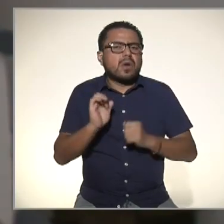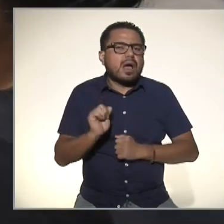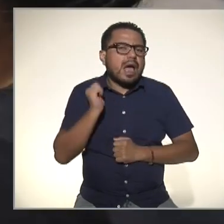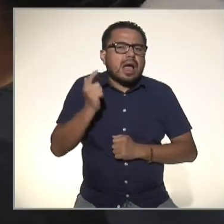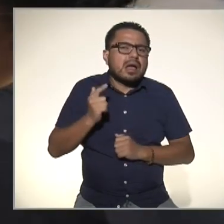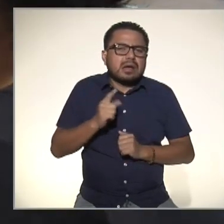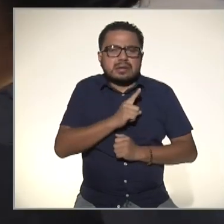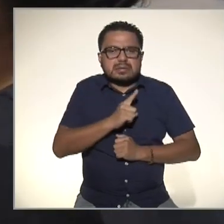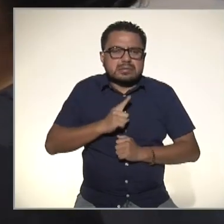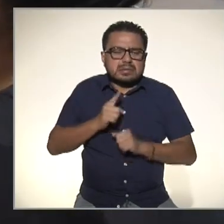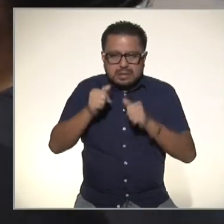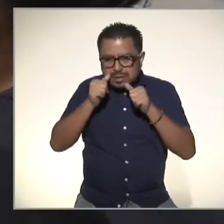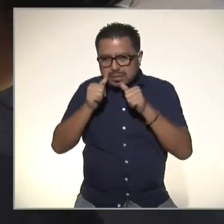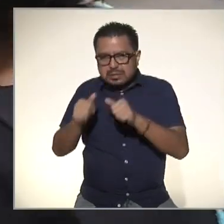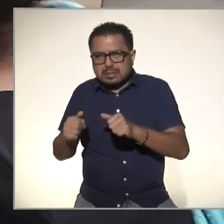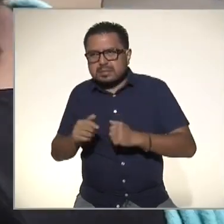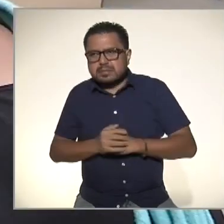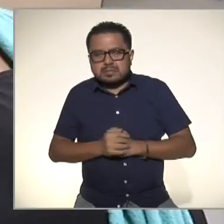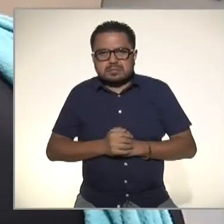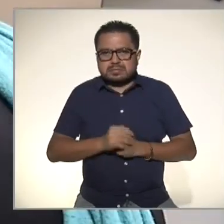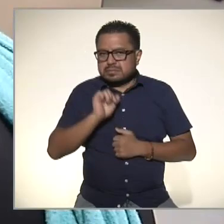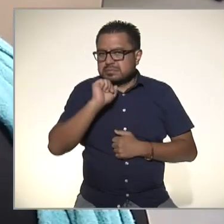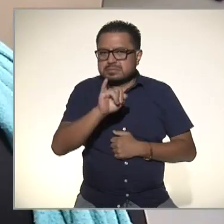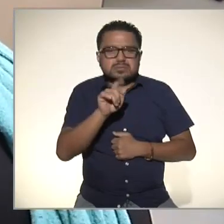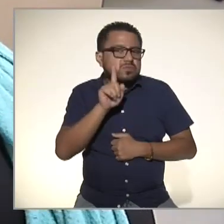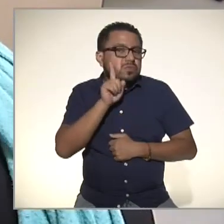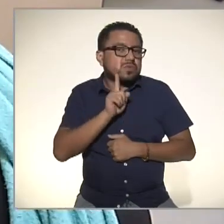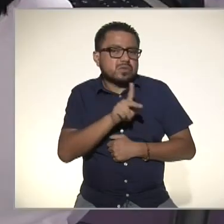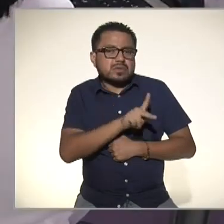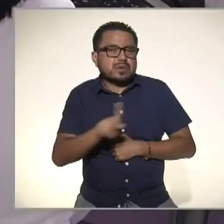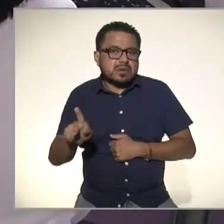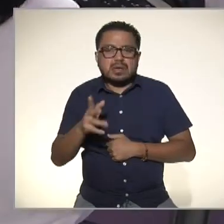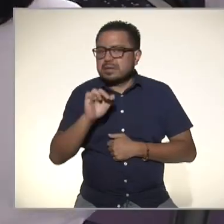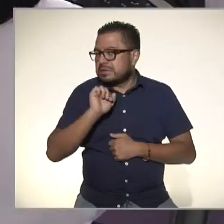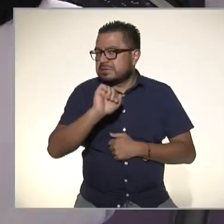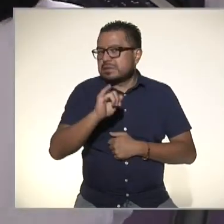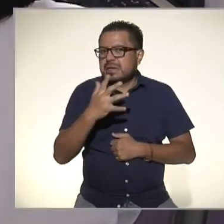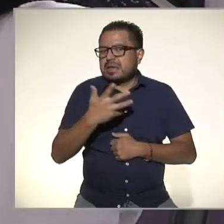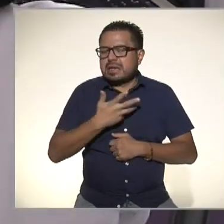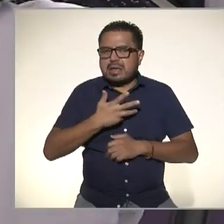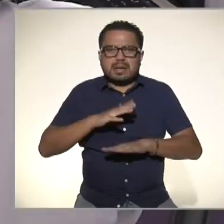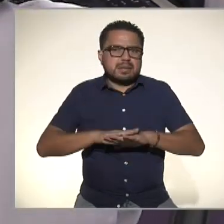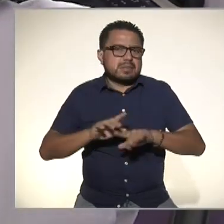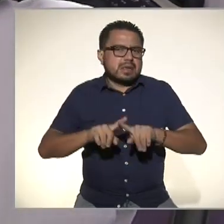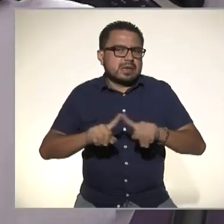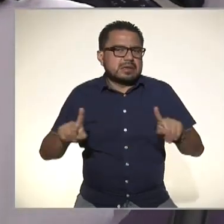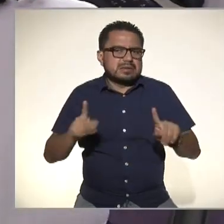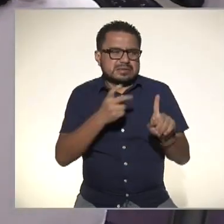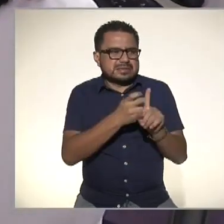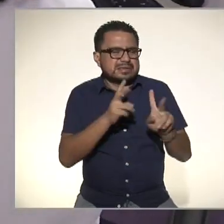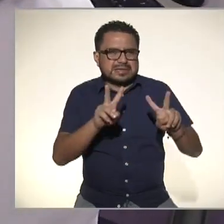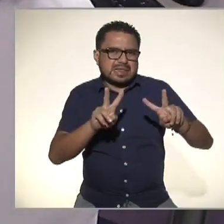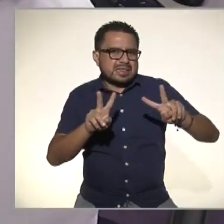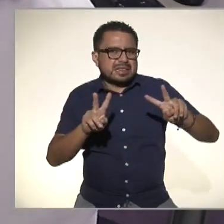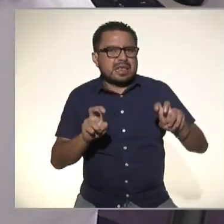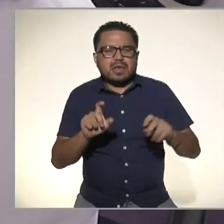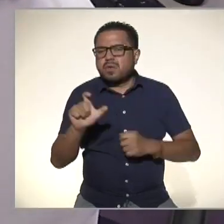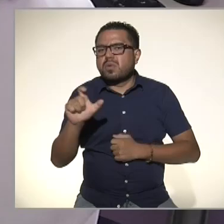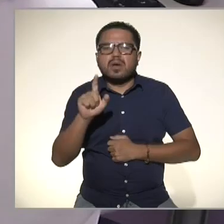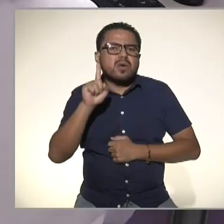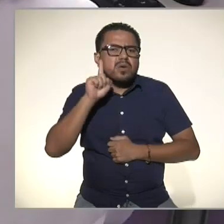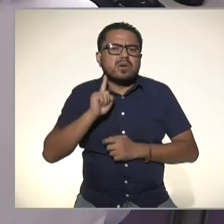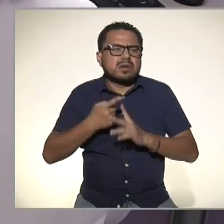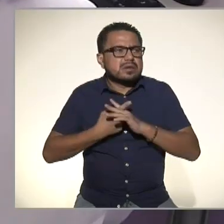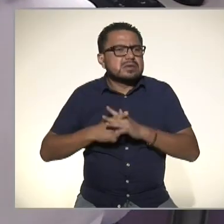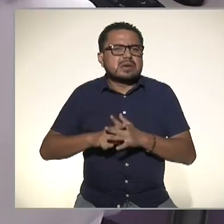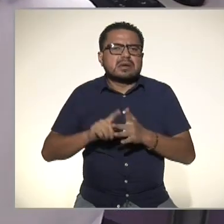atender. Y por supuesto las mujeres sí tienen ciertas diferencias en estas cuestiones. Cuando las mujeres empiezan a